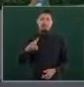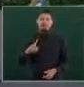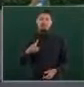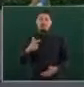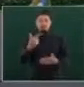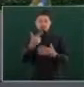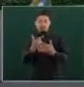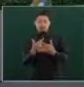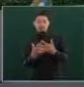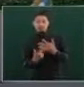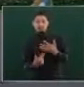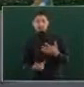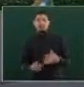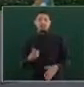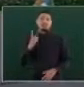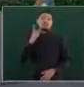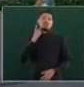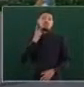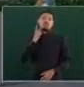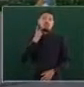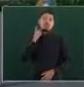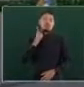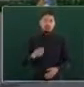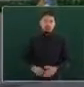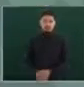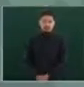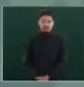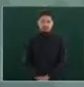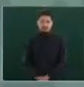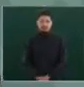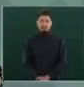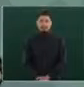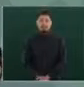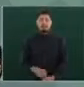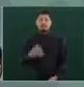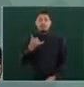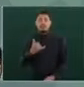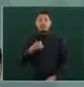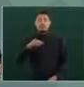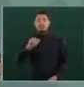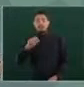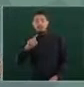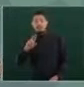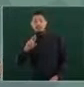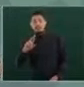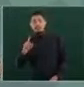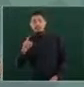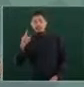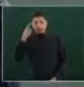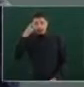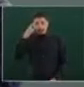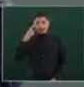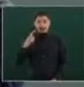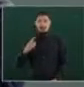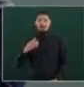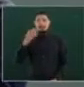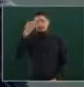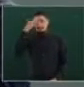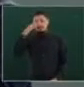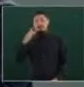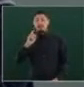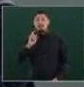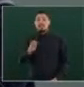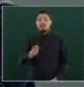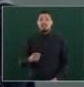maquillar no vamos a poder estar resolviendo el problema como se debe uno de los organismos más interesados en eliminar